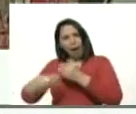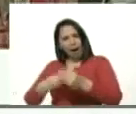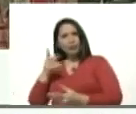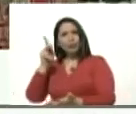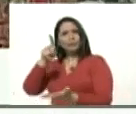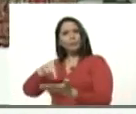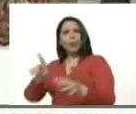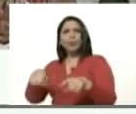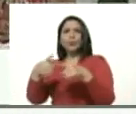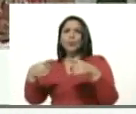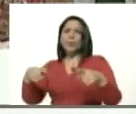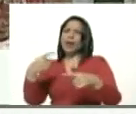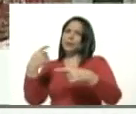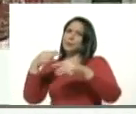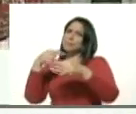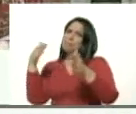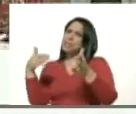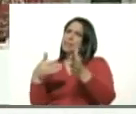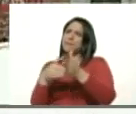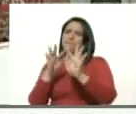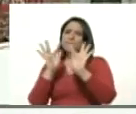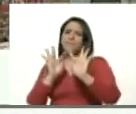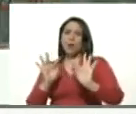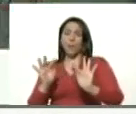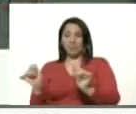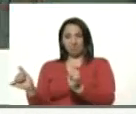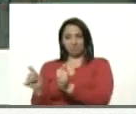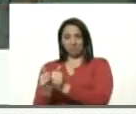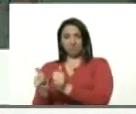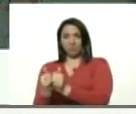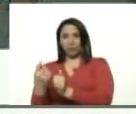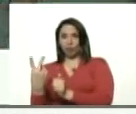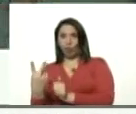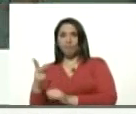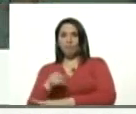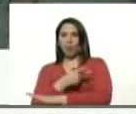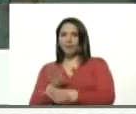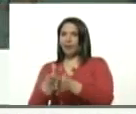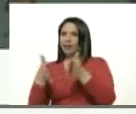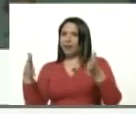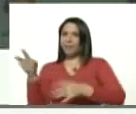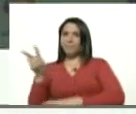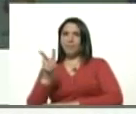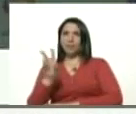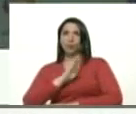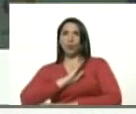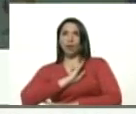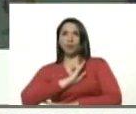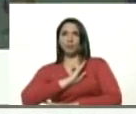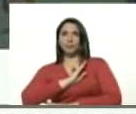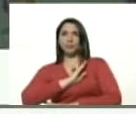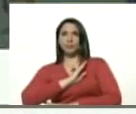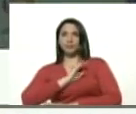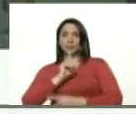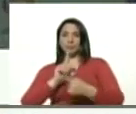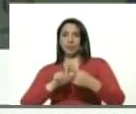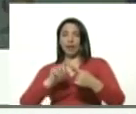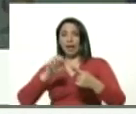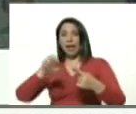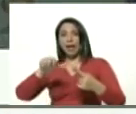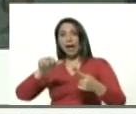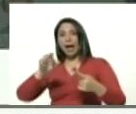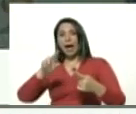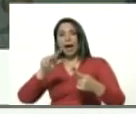este cumpleaños de mil maneras. A mi lado se encuentran dos grandes poetas venezolanos. Se trata de Earle